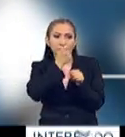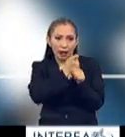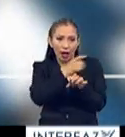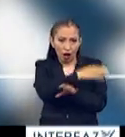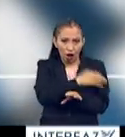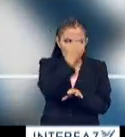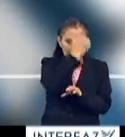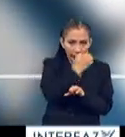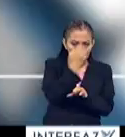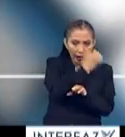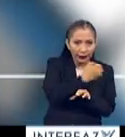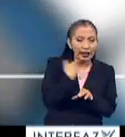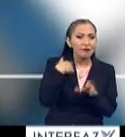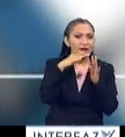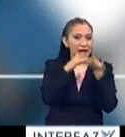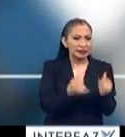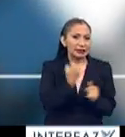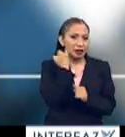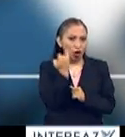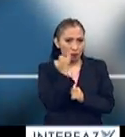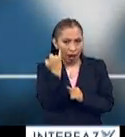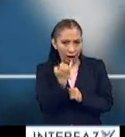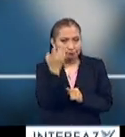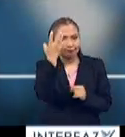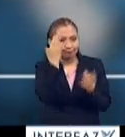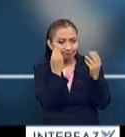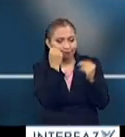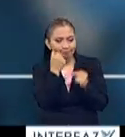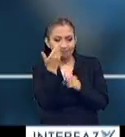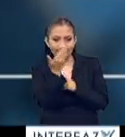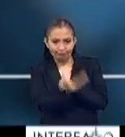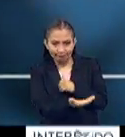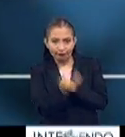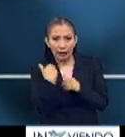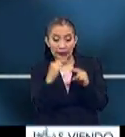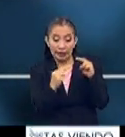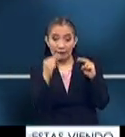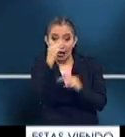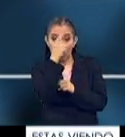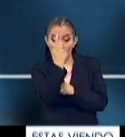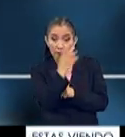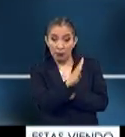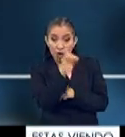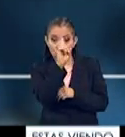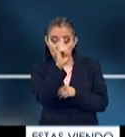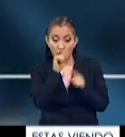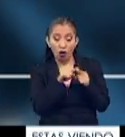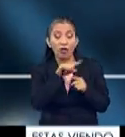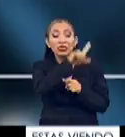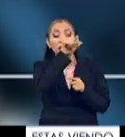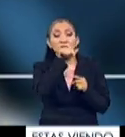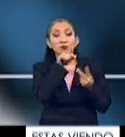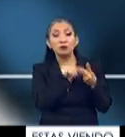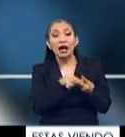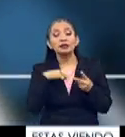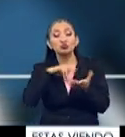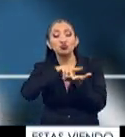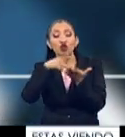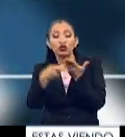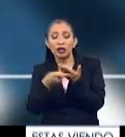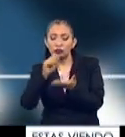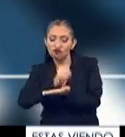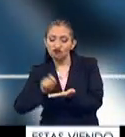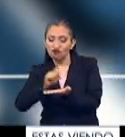el examen de francés, que es el DEL, solicitan el nivel B1 y luego tienes que hacer un proyecto